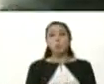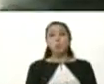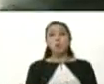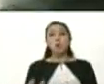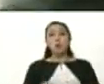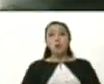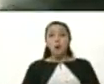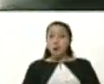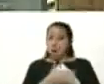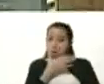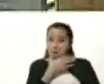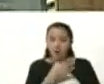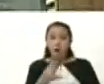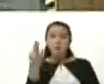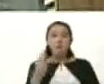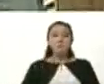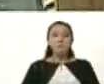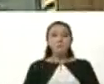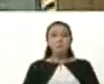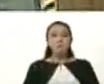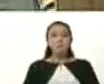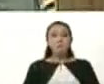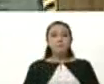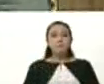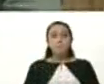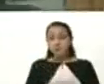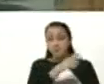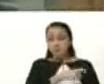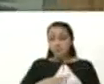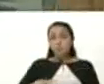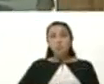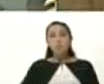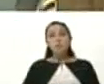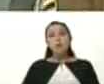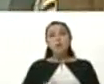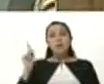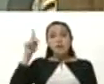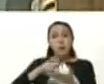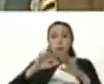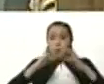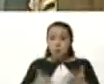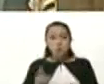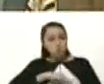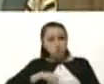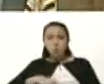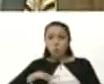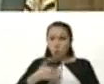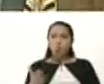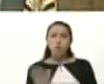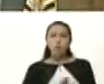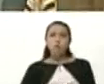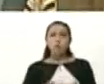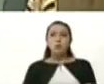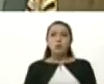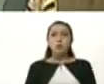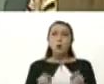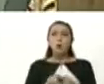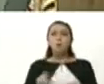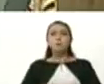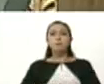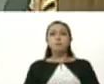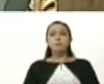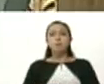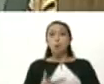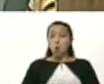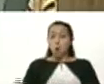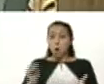fácil. Si el hombre fue a la luna, no vamos a poder hacer esto. Claro que sí. Ahora yo de nuevo